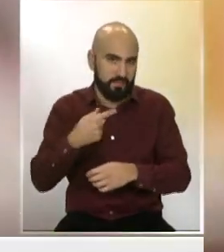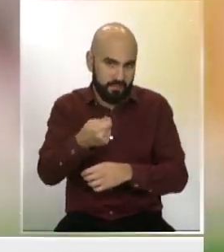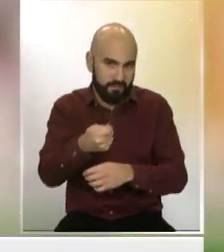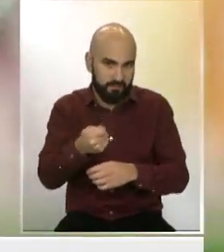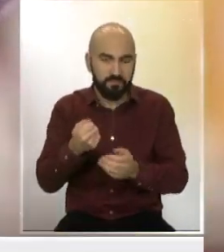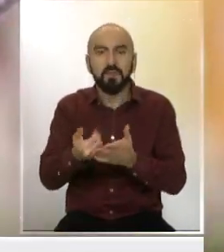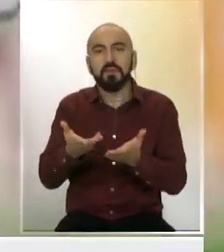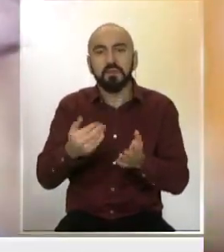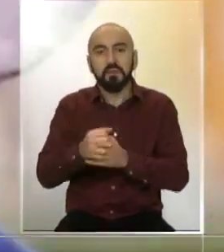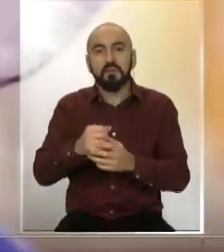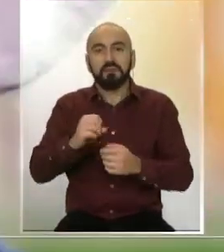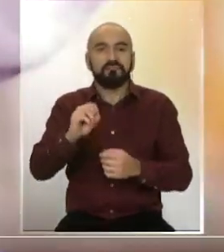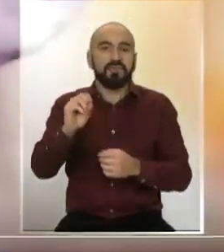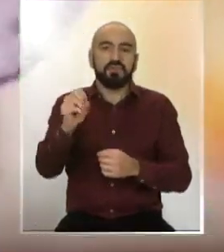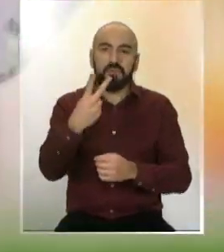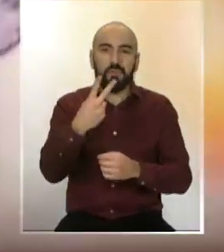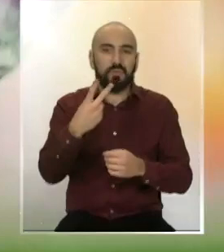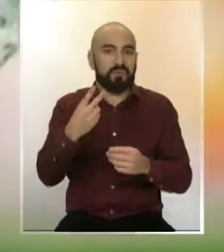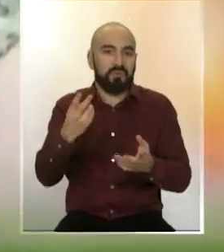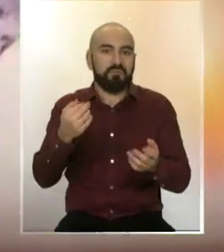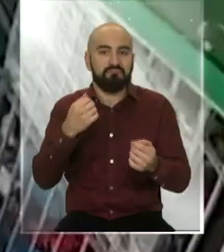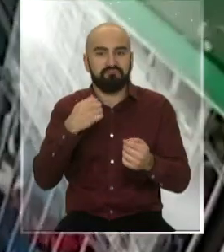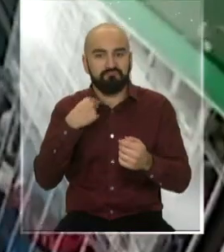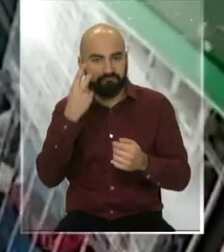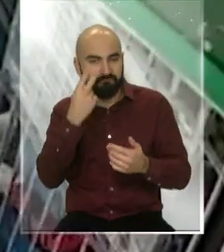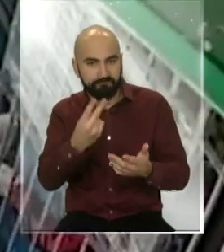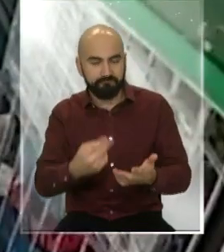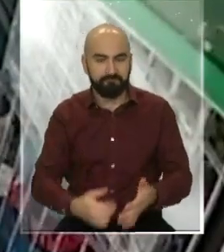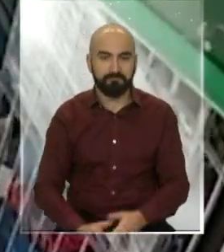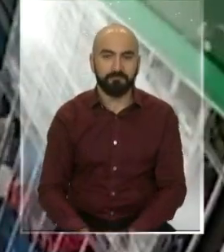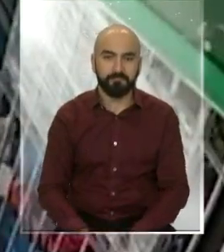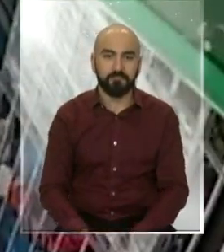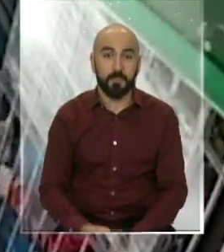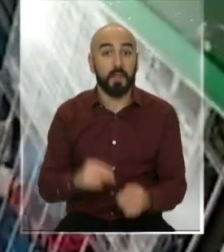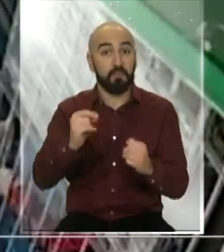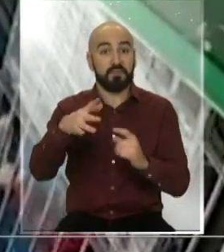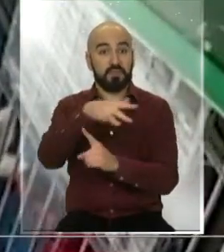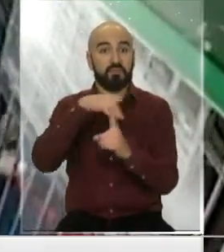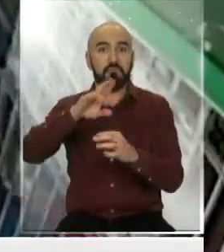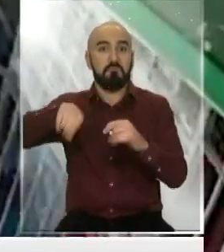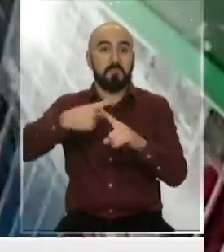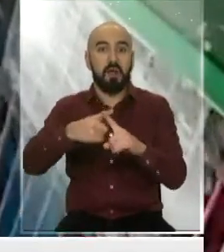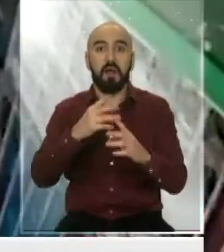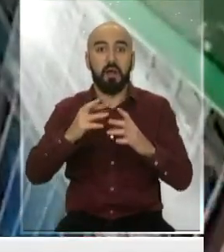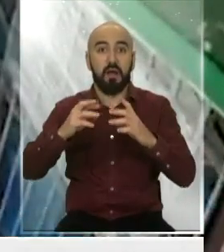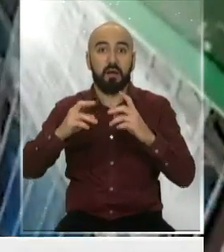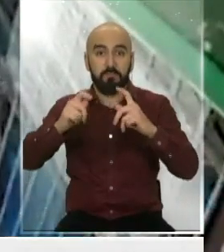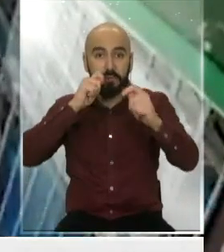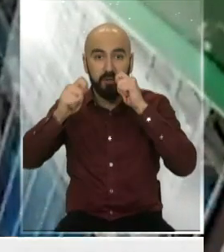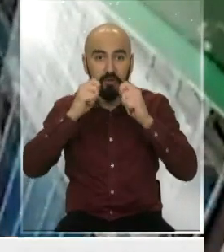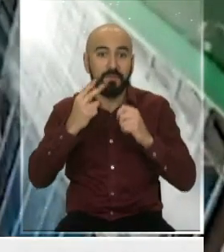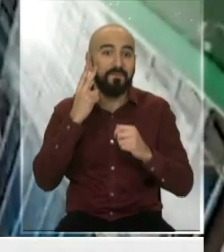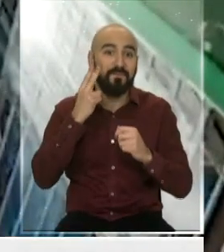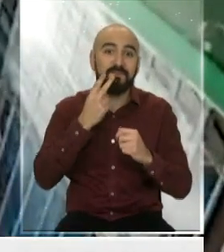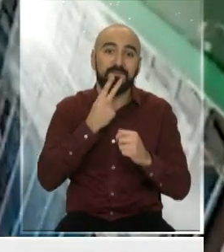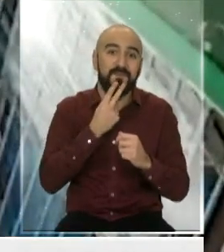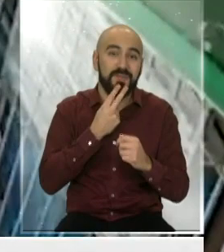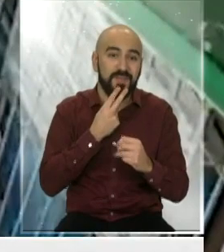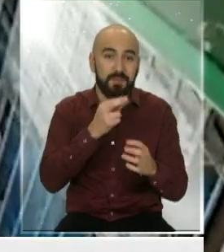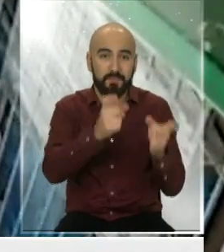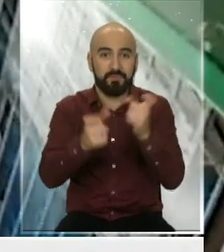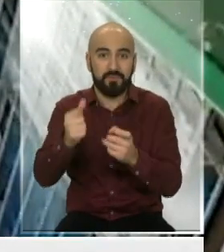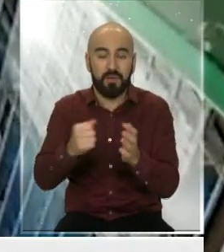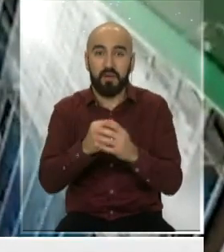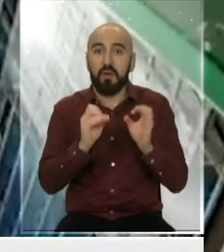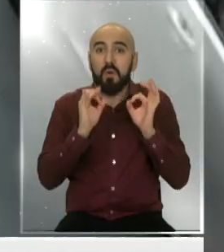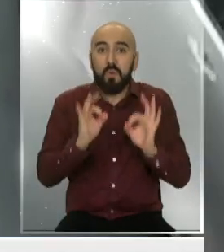Segunda asalto a mano armada de este tipo. Situación que además se puso en riesgo la vida de estos transeúntes, que muy